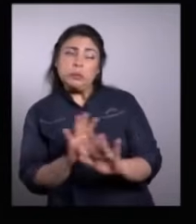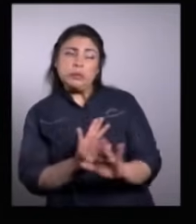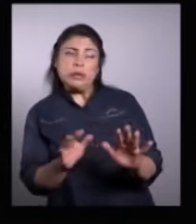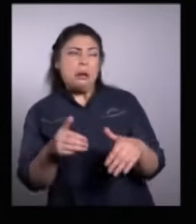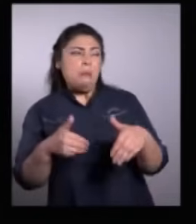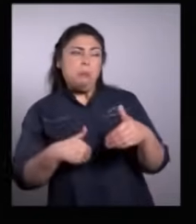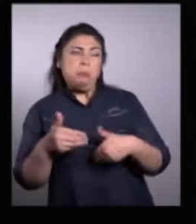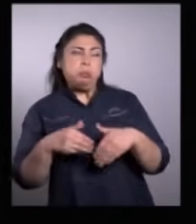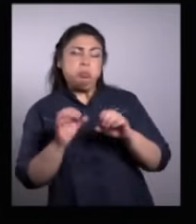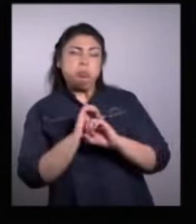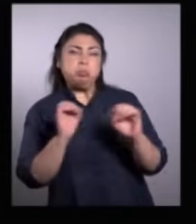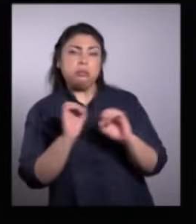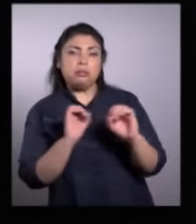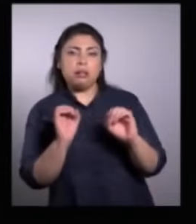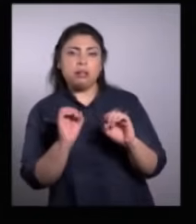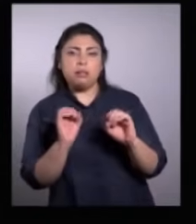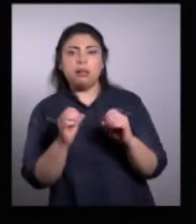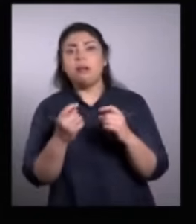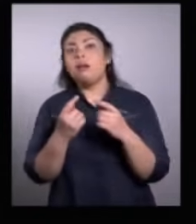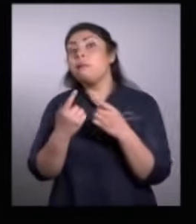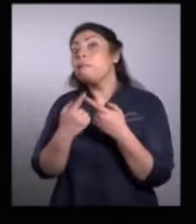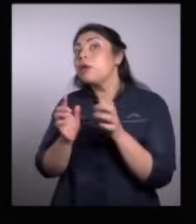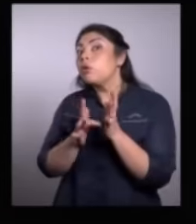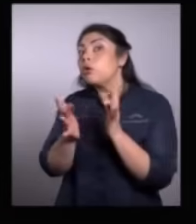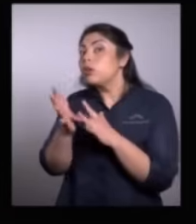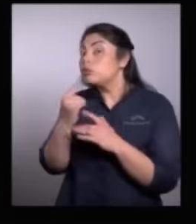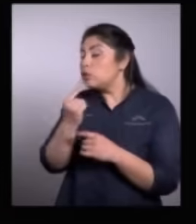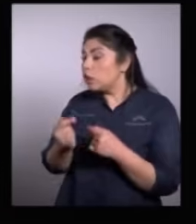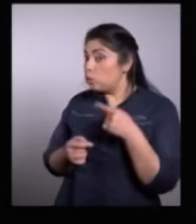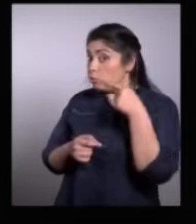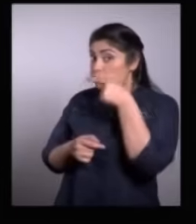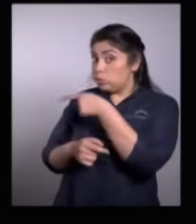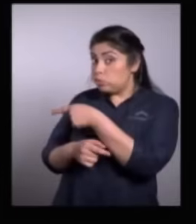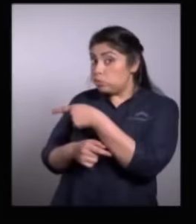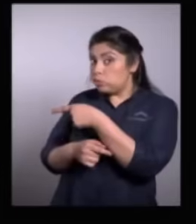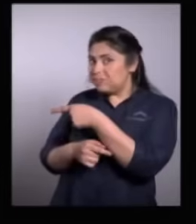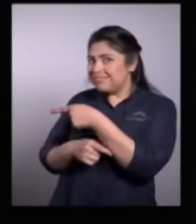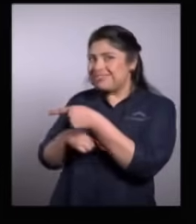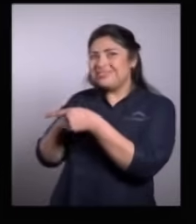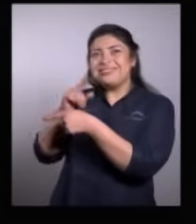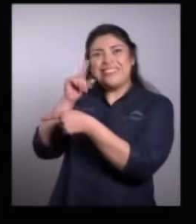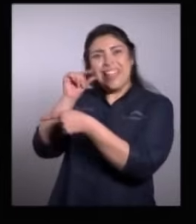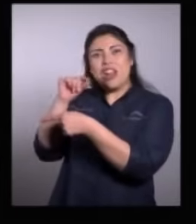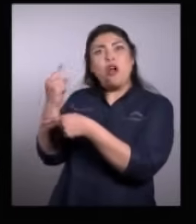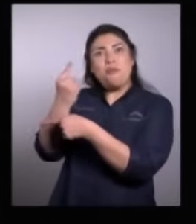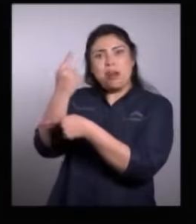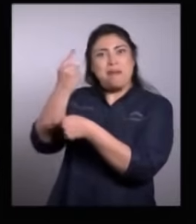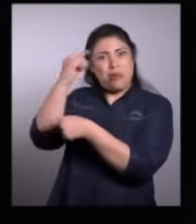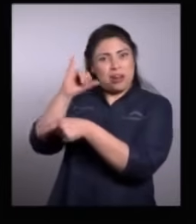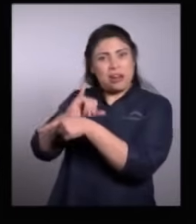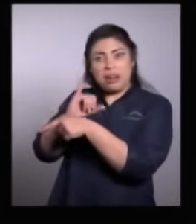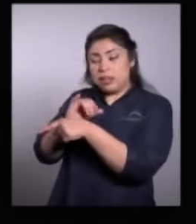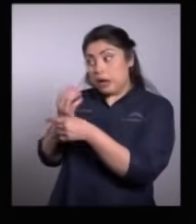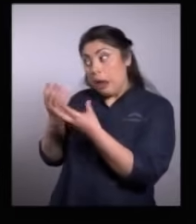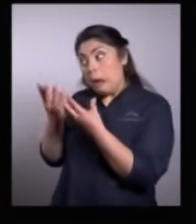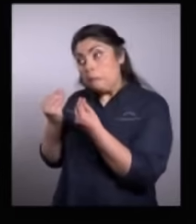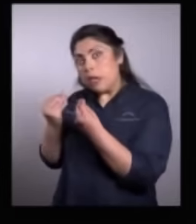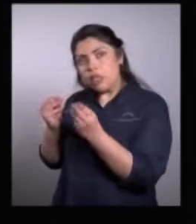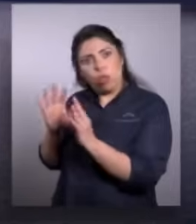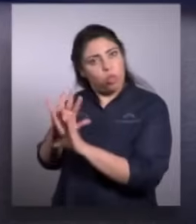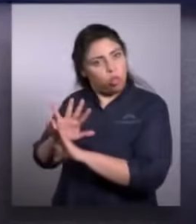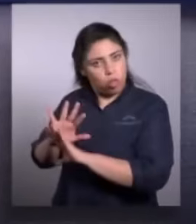dejó entrar a nadie consigo Sino a Pedro, a Jacobo, a Juan Y al padre y a la madre